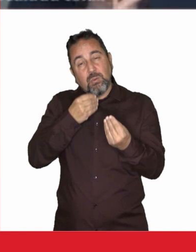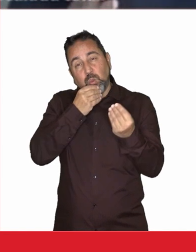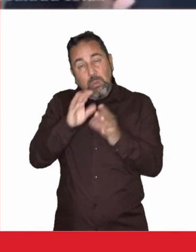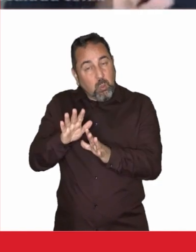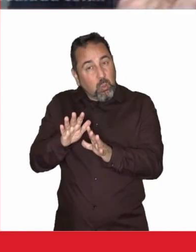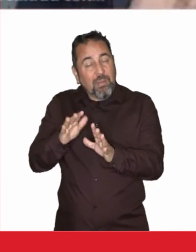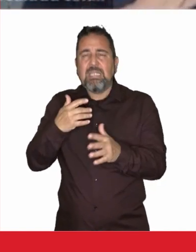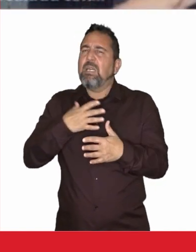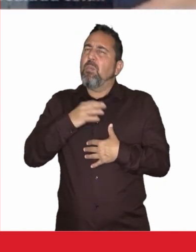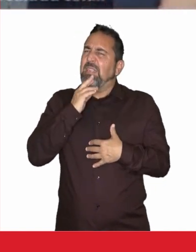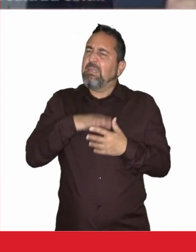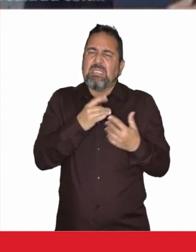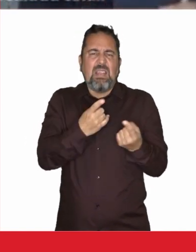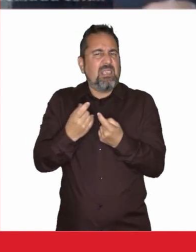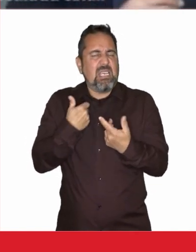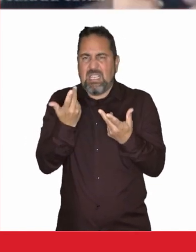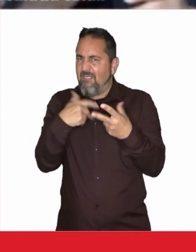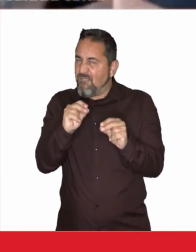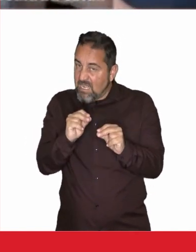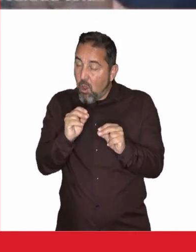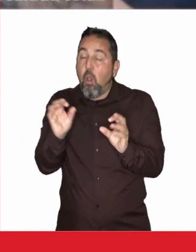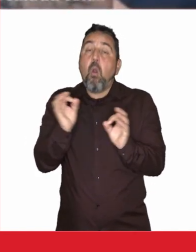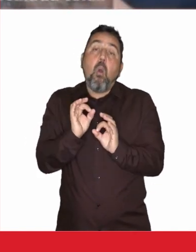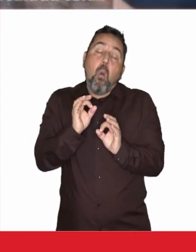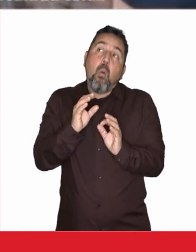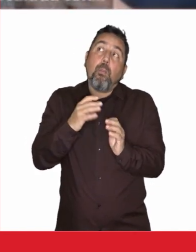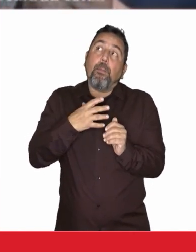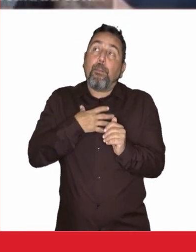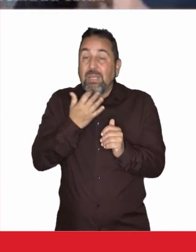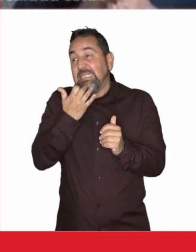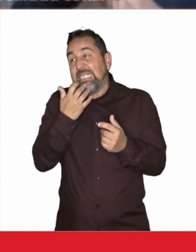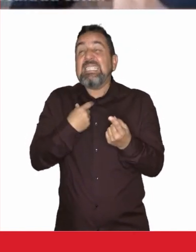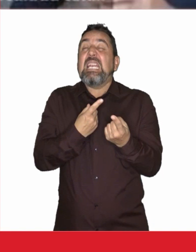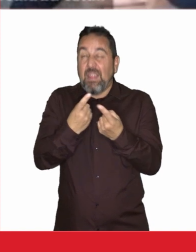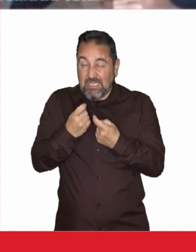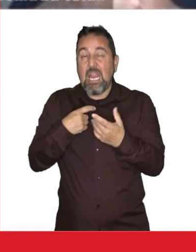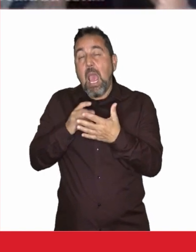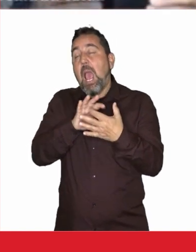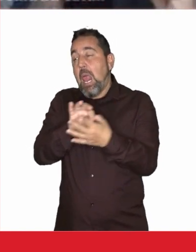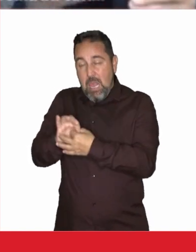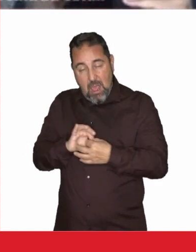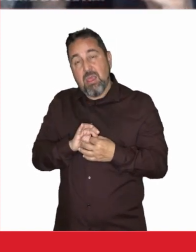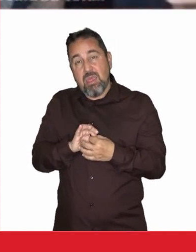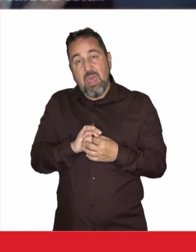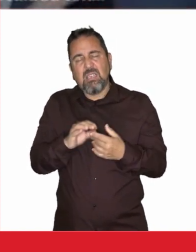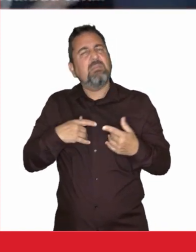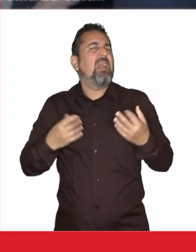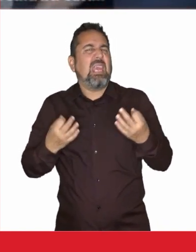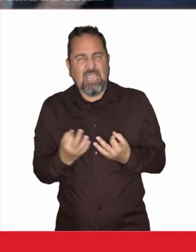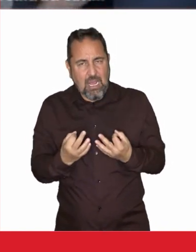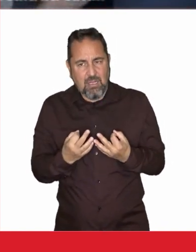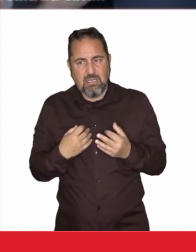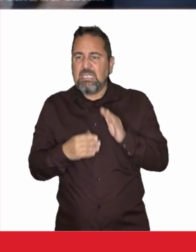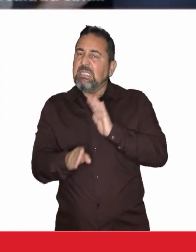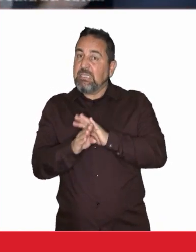sustituyo la alianza, os decía que bien puede ser porque deja de ser necesaria, o bien porque siendo necesaria la alianza, es